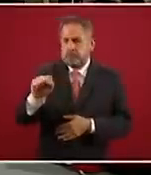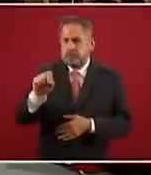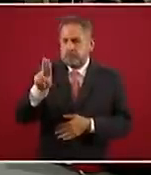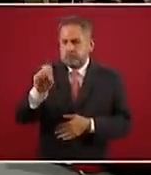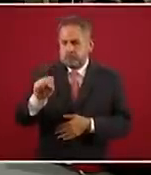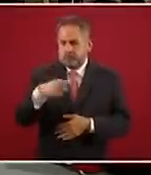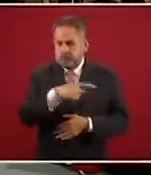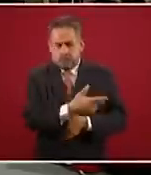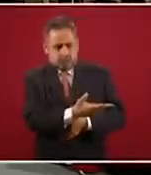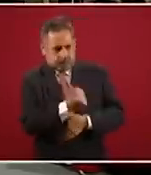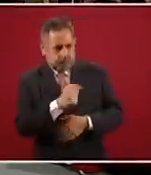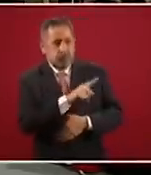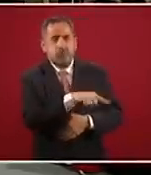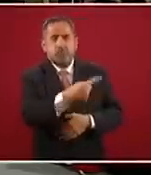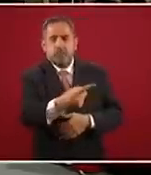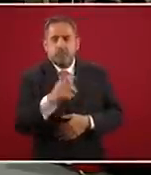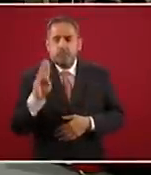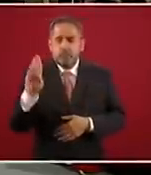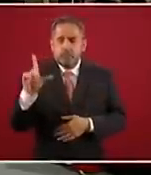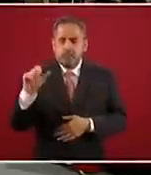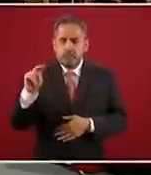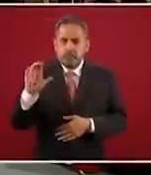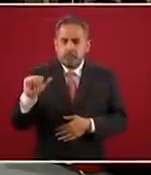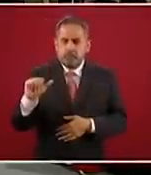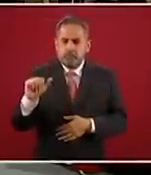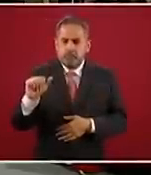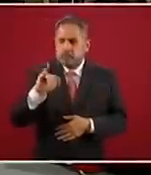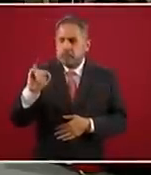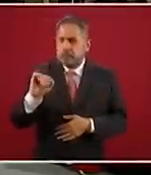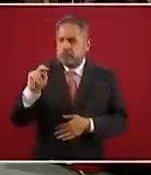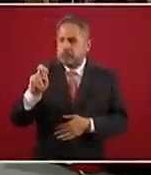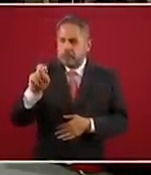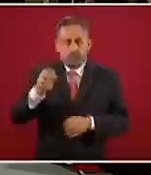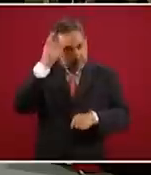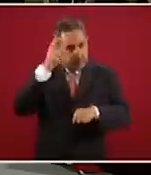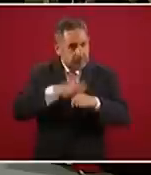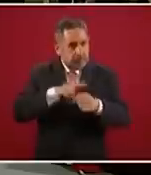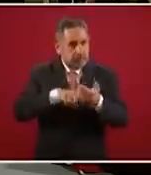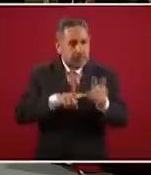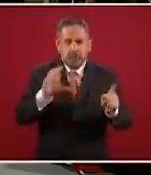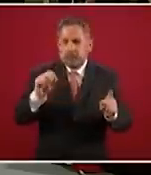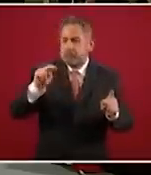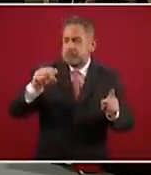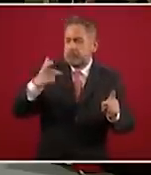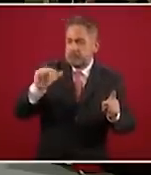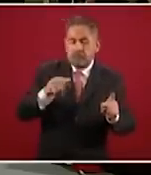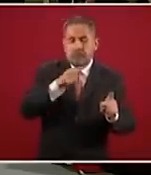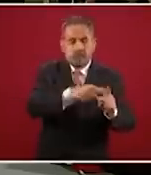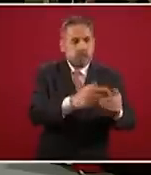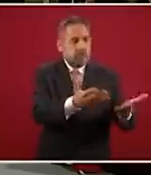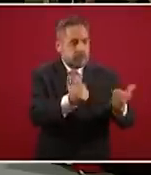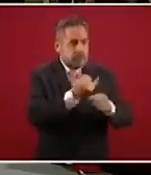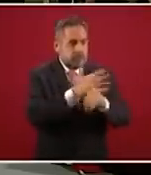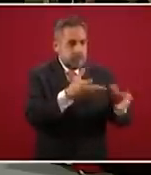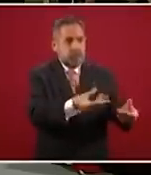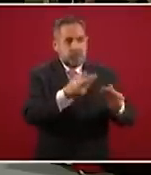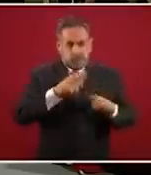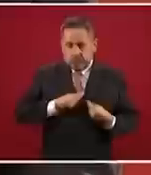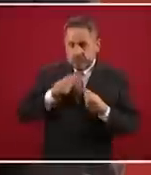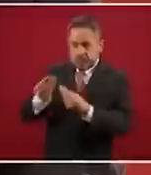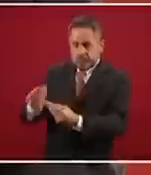que Blanca Jiménez, que es la directora de Conagua, te entregue toda la información sobre el